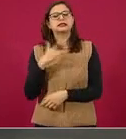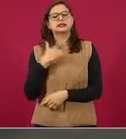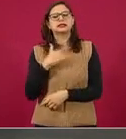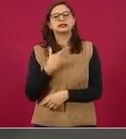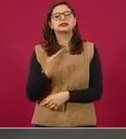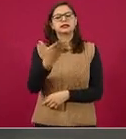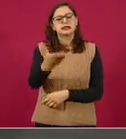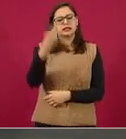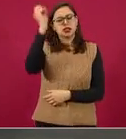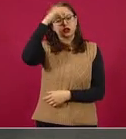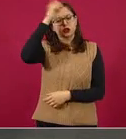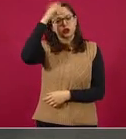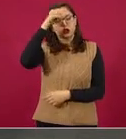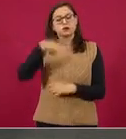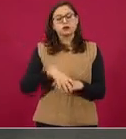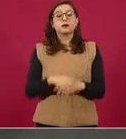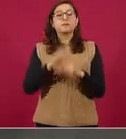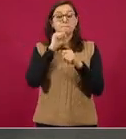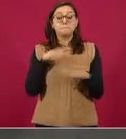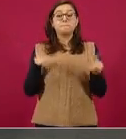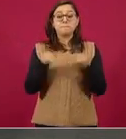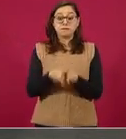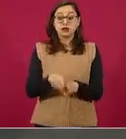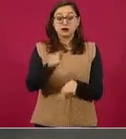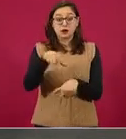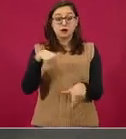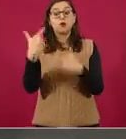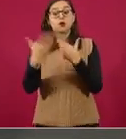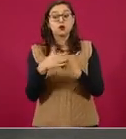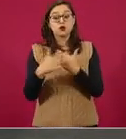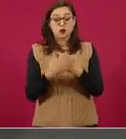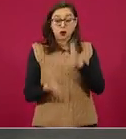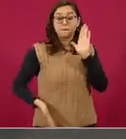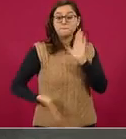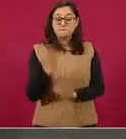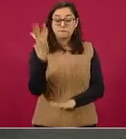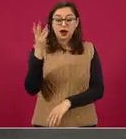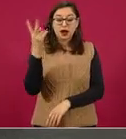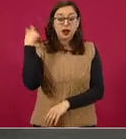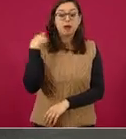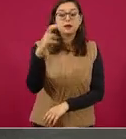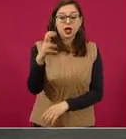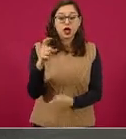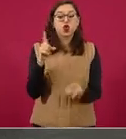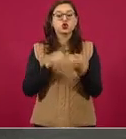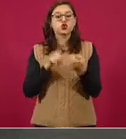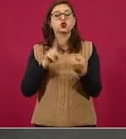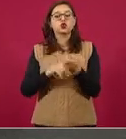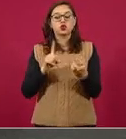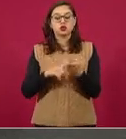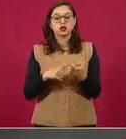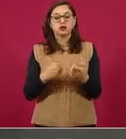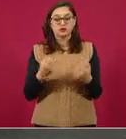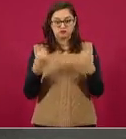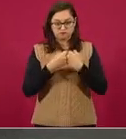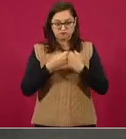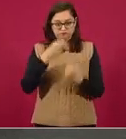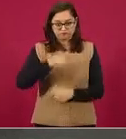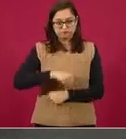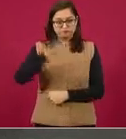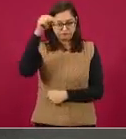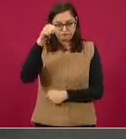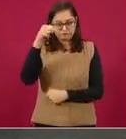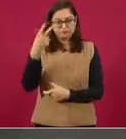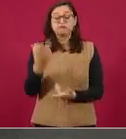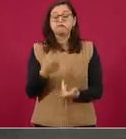puede revelar su gira o comentar la gira que tendrá este fin de semana, que decía que iba a ser por la frontera norte, y también si